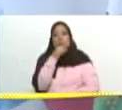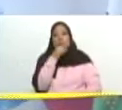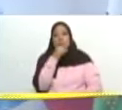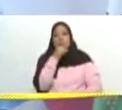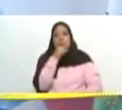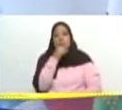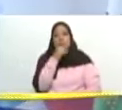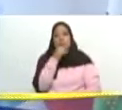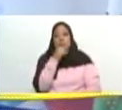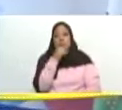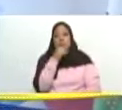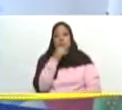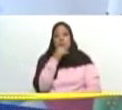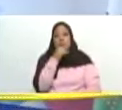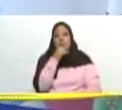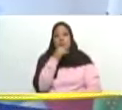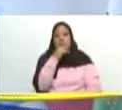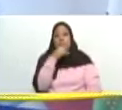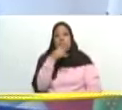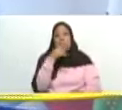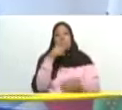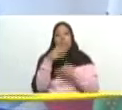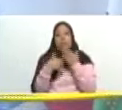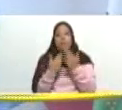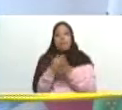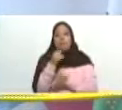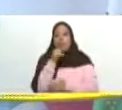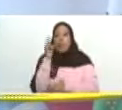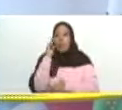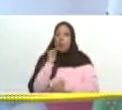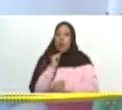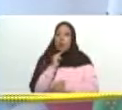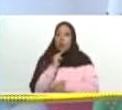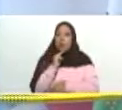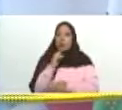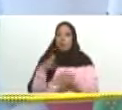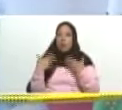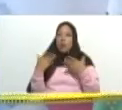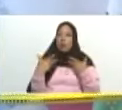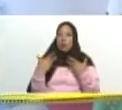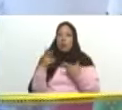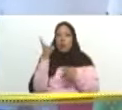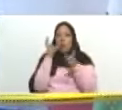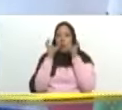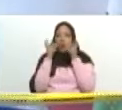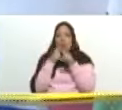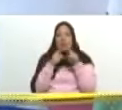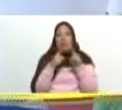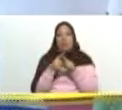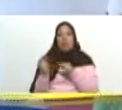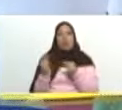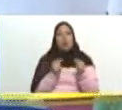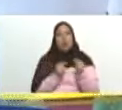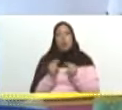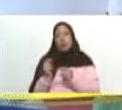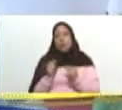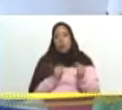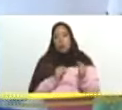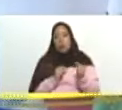somos revolucionarios, bolivarianos. Me alegró mucho escuchar de varios discursos